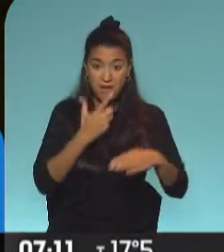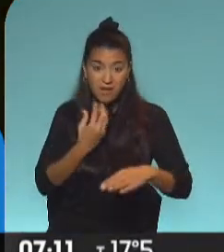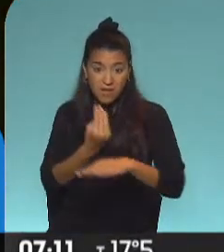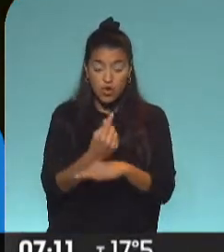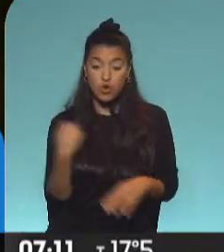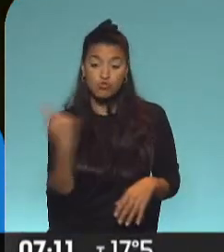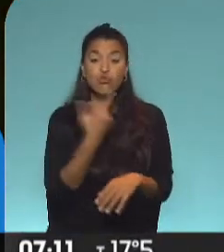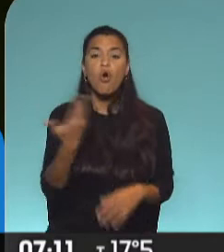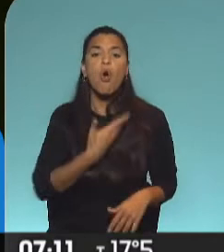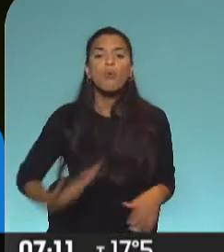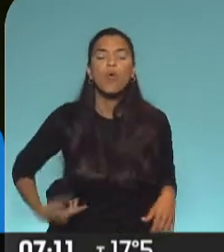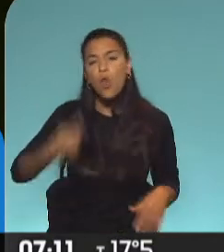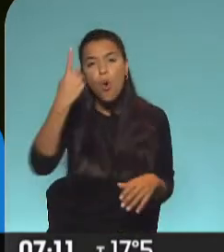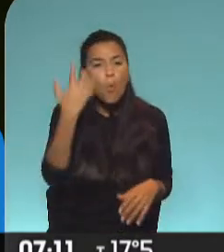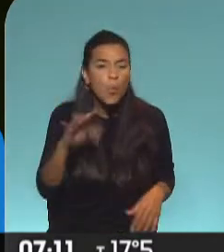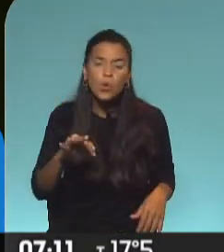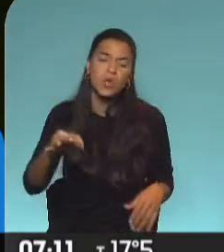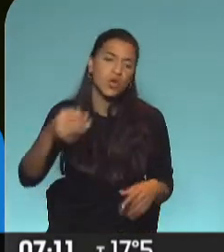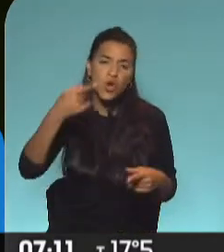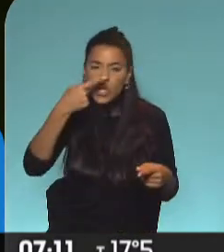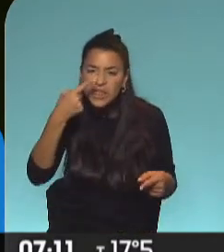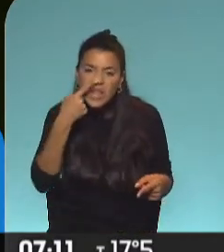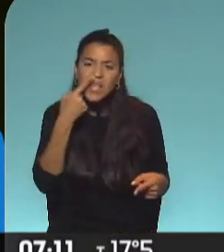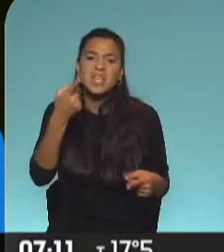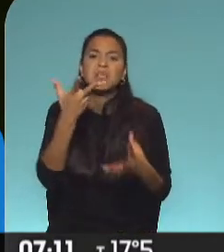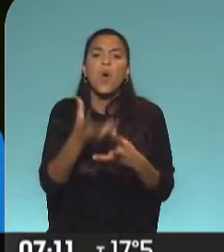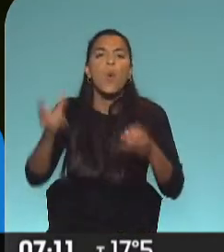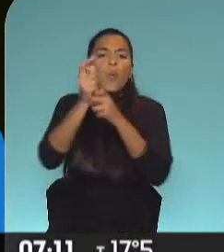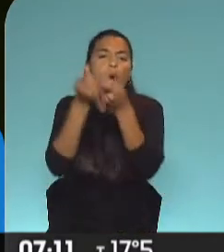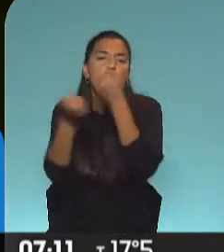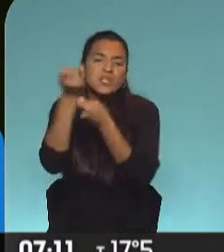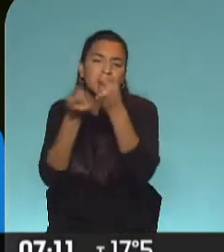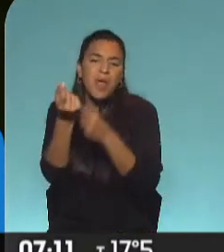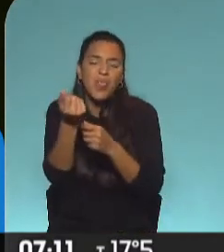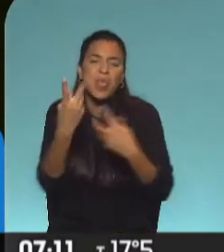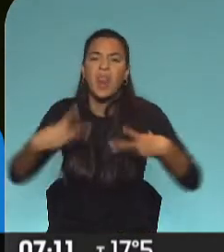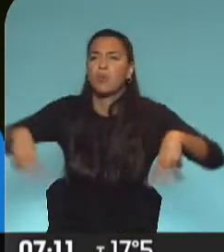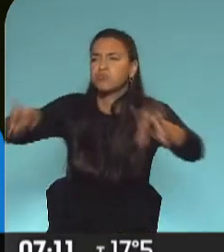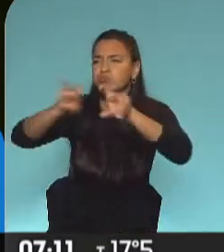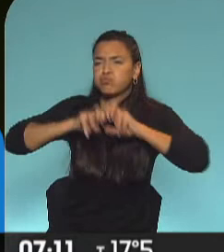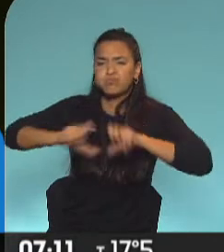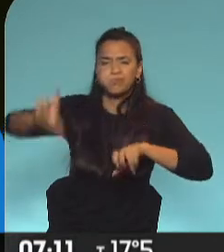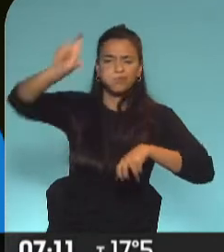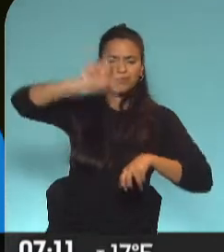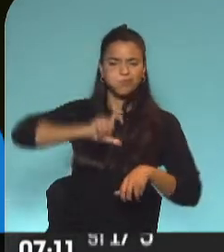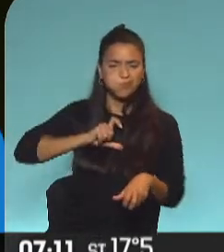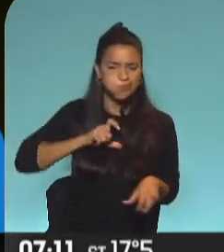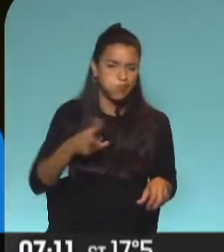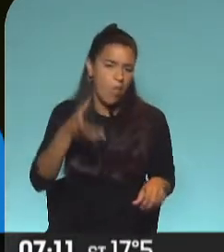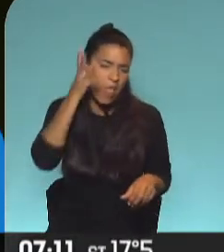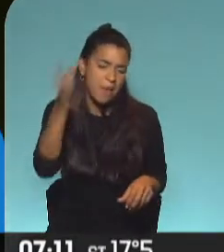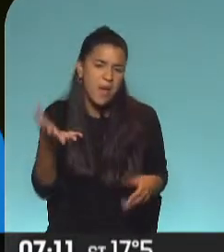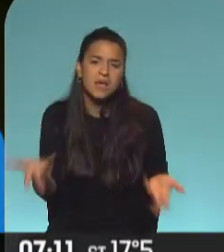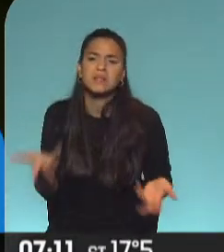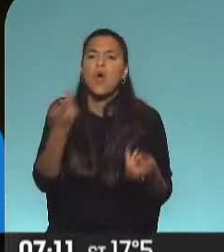un gobierno que lo único que le importaba era cómo cotizaban las empresas en la bolsa para hacer dinero del dinero y para ganar cantidades desmedidas en base a la